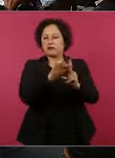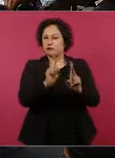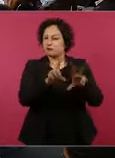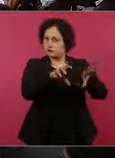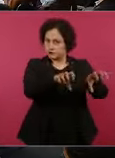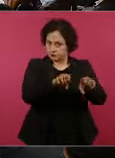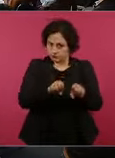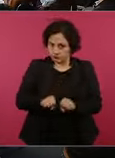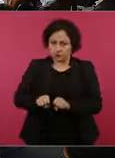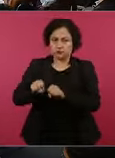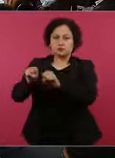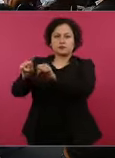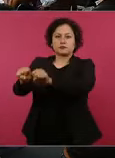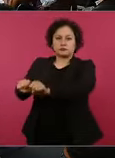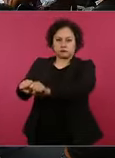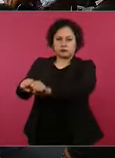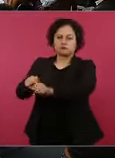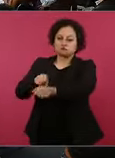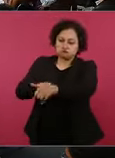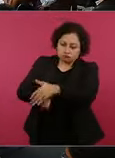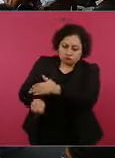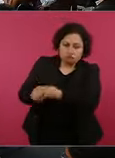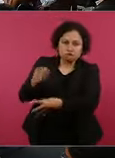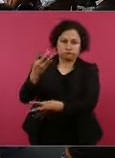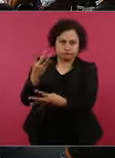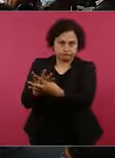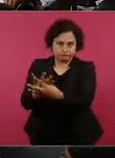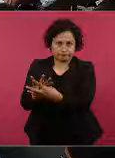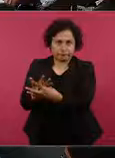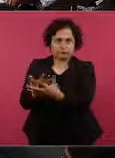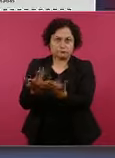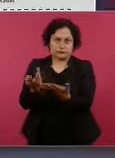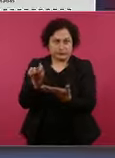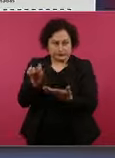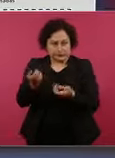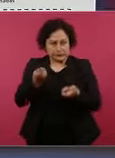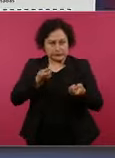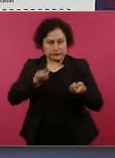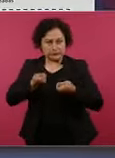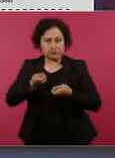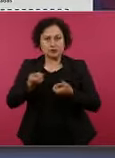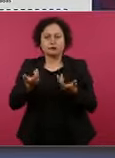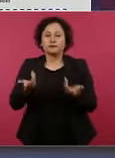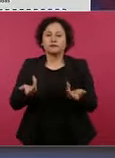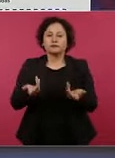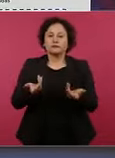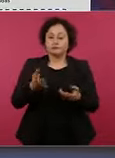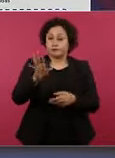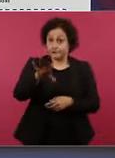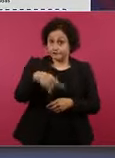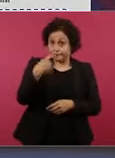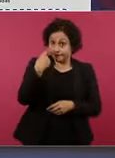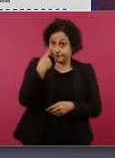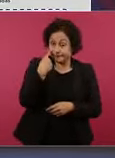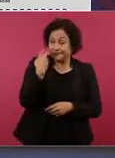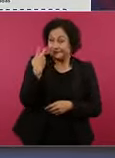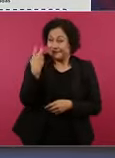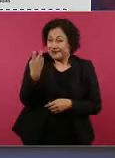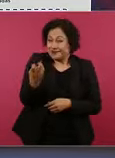Lo más importante de todo es que cuando está esto, son las